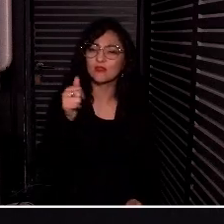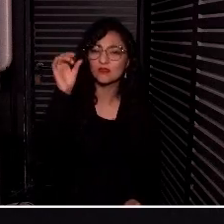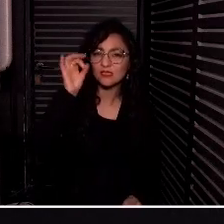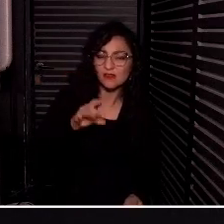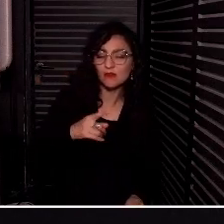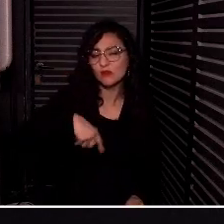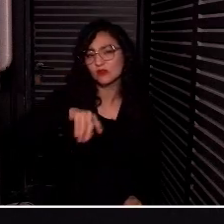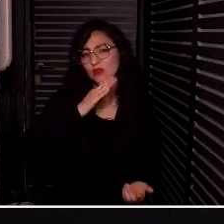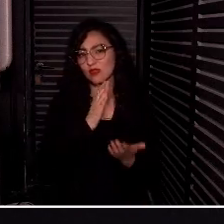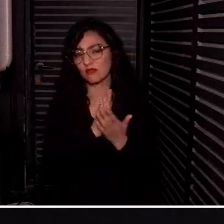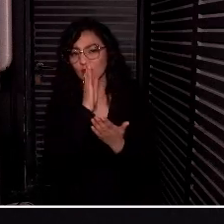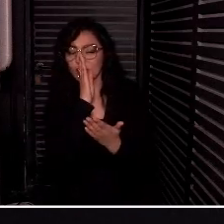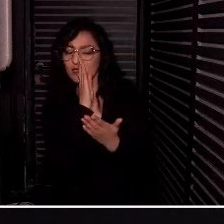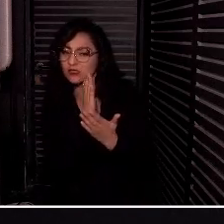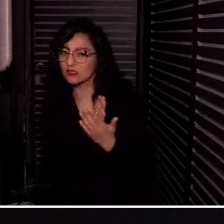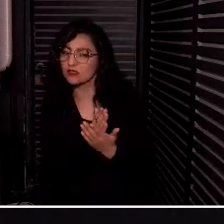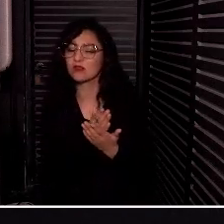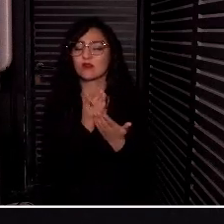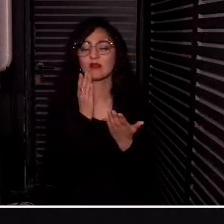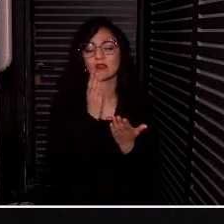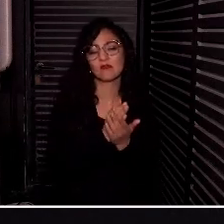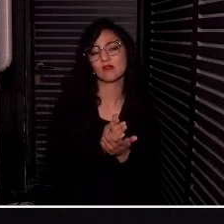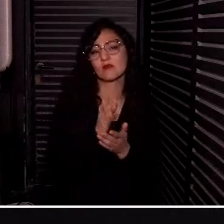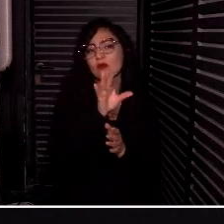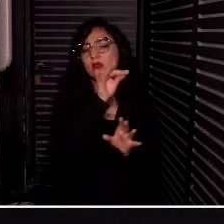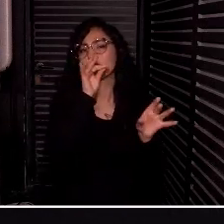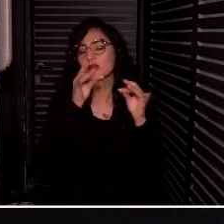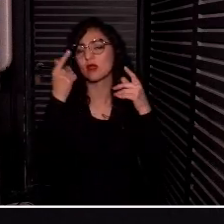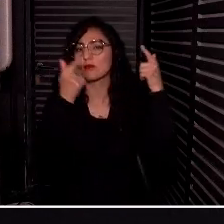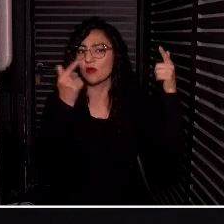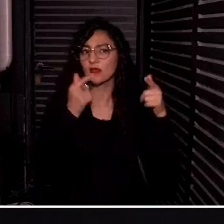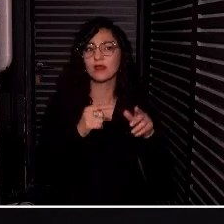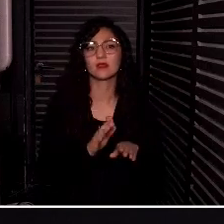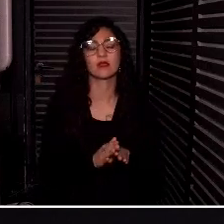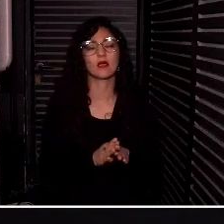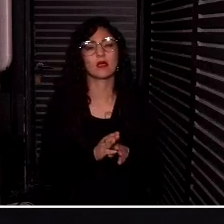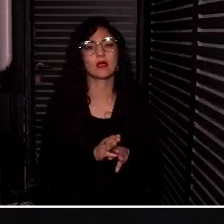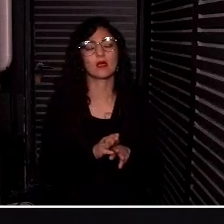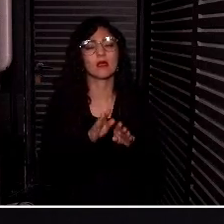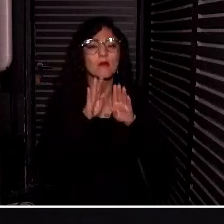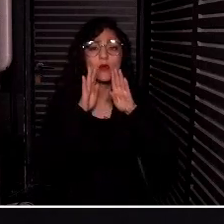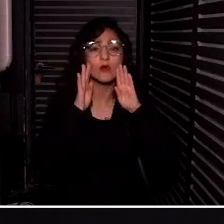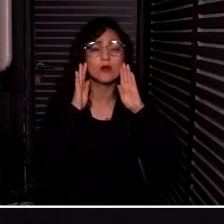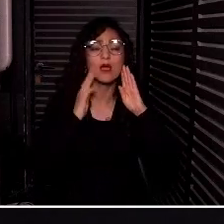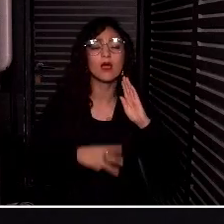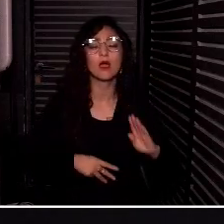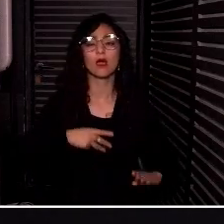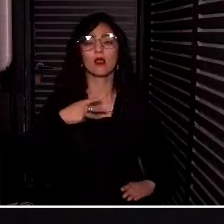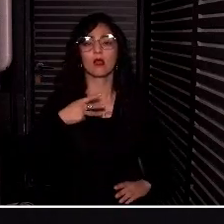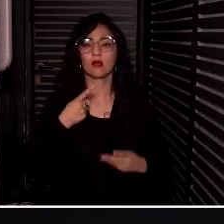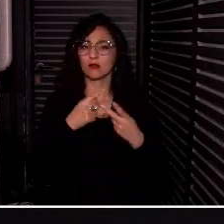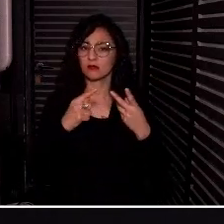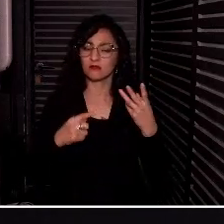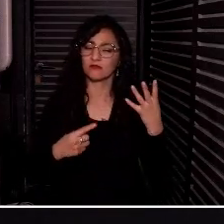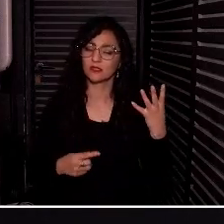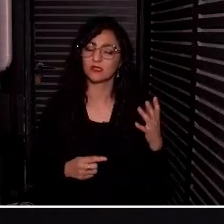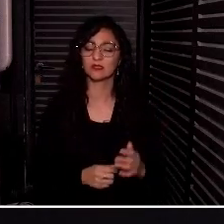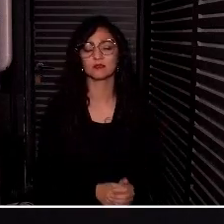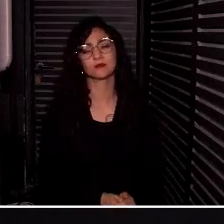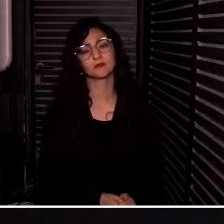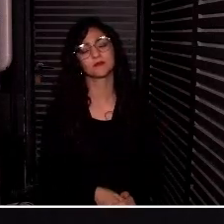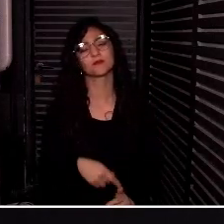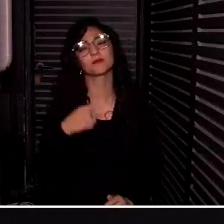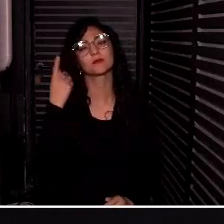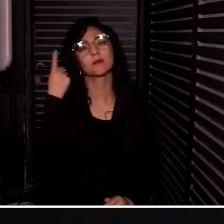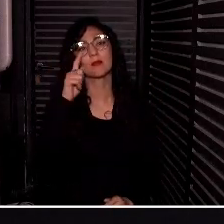decisiones Tenemos que tener preferencias políticas Tenemos que tener opciones Morales tenemos que hacernos cargo En definitiva de nuestra existencia los medios de